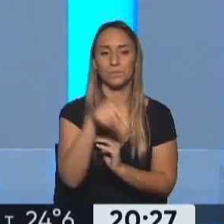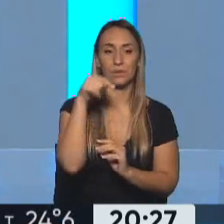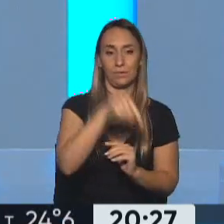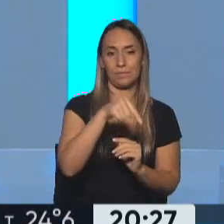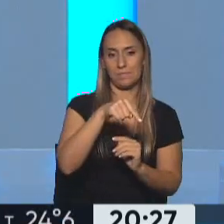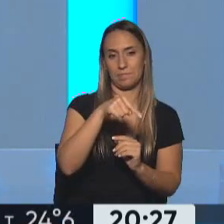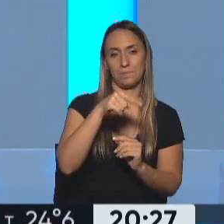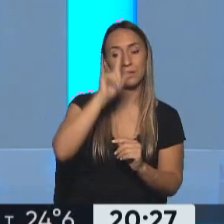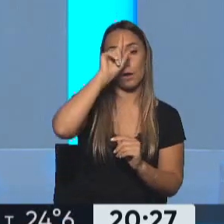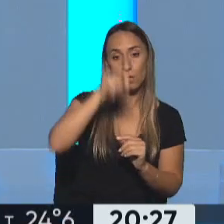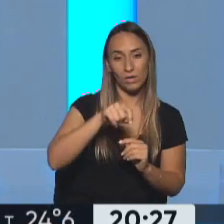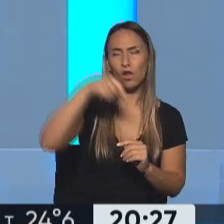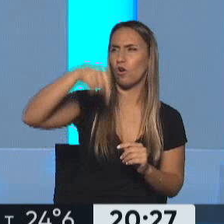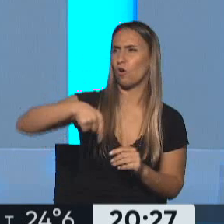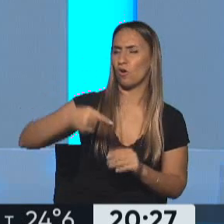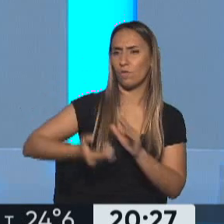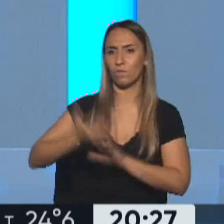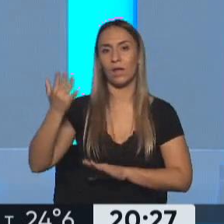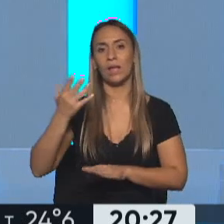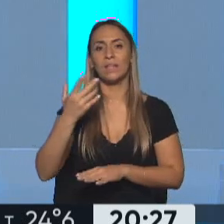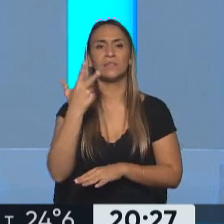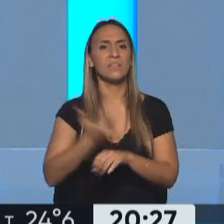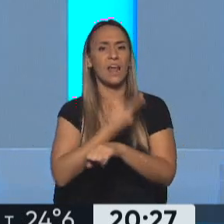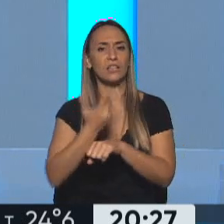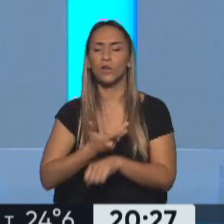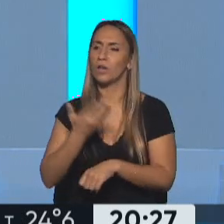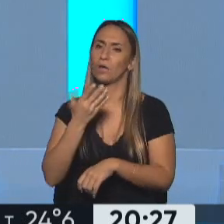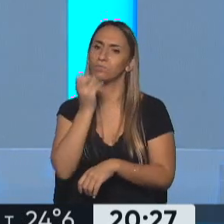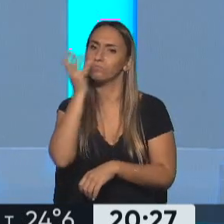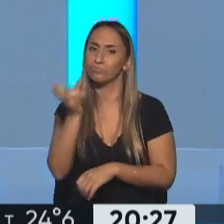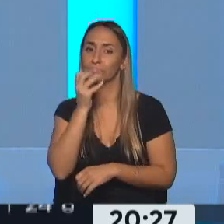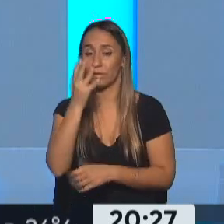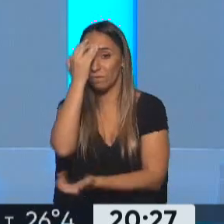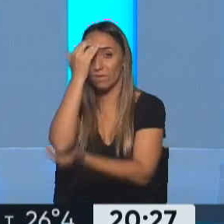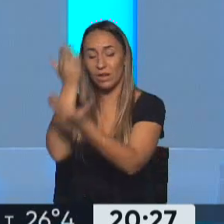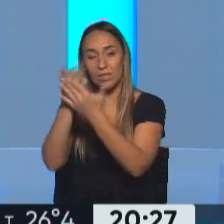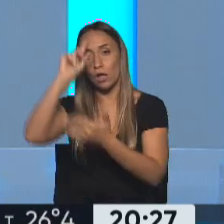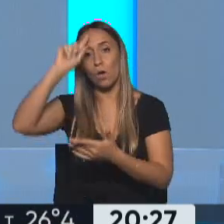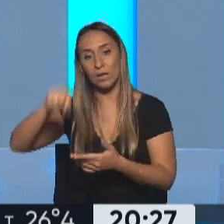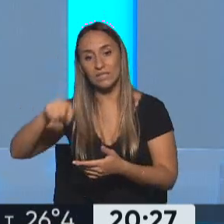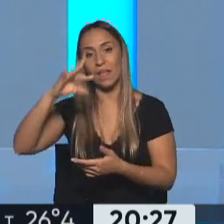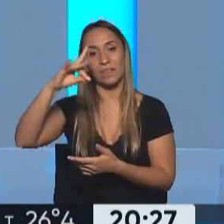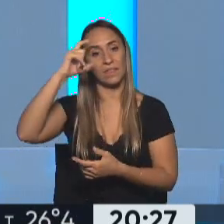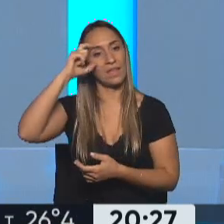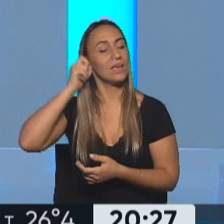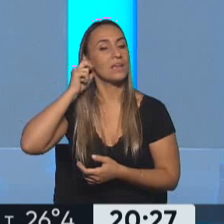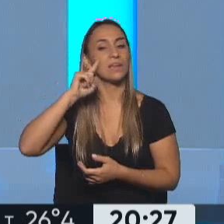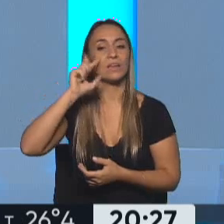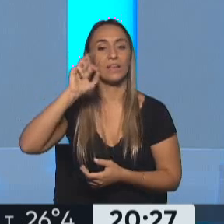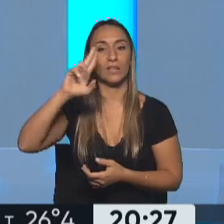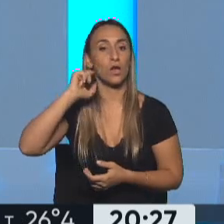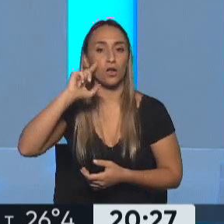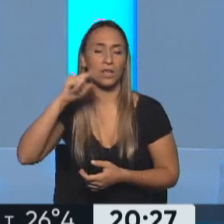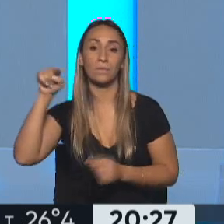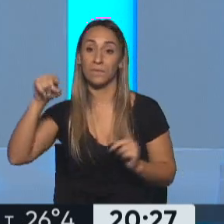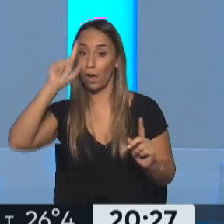durante unas 3 horas ante el juez Marcelo Martínez de Giorgi que lo había citado para hablar respecto de esto que él contó,